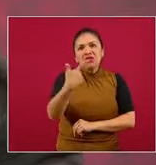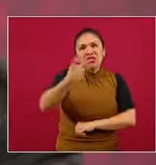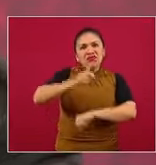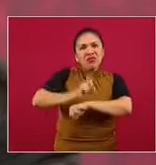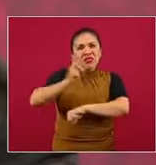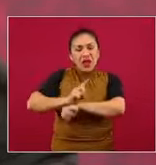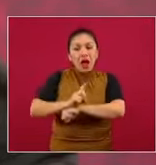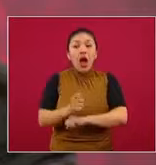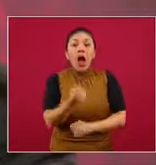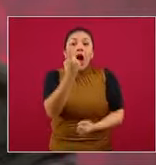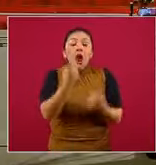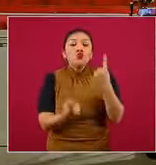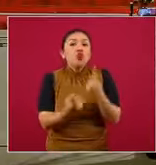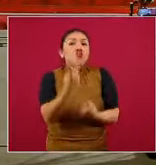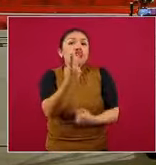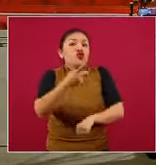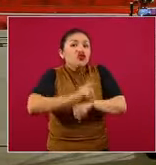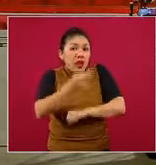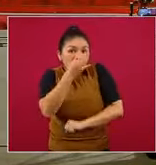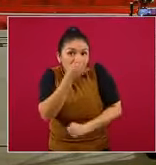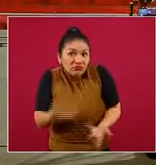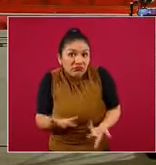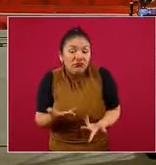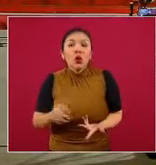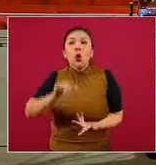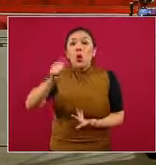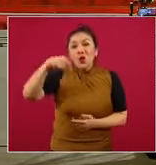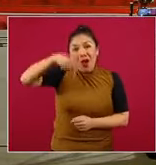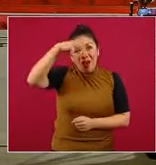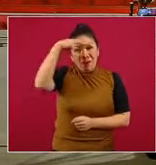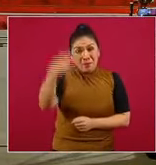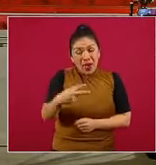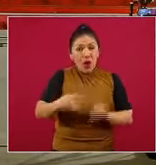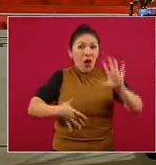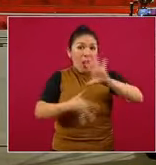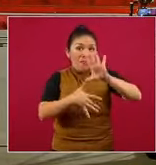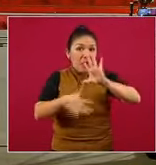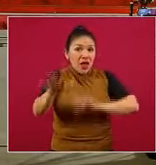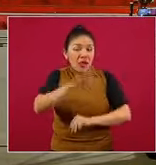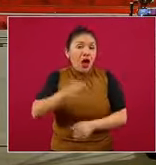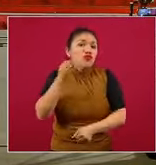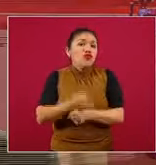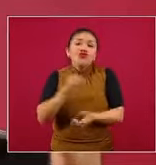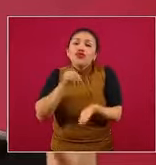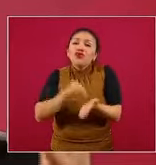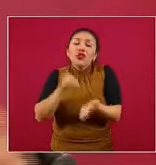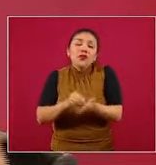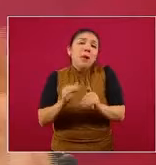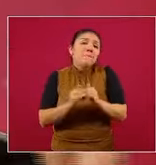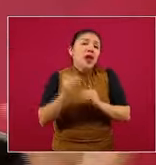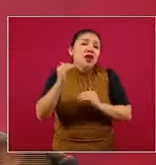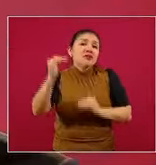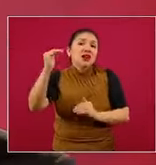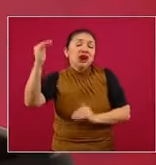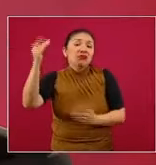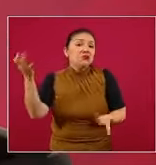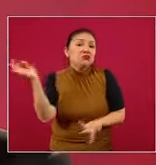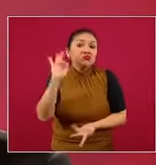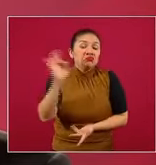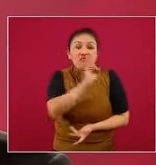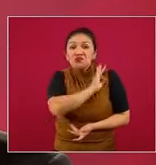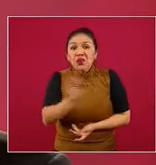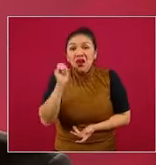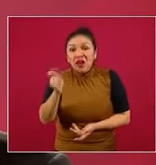algunos países solo 2 días de descenso. En México y en América estamos todavía en una fase de ascenso que muy